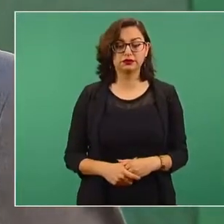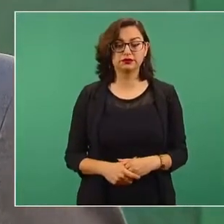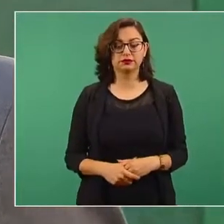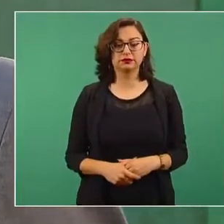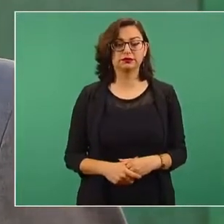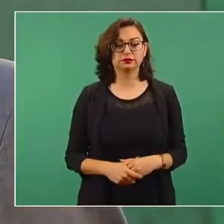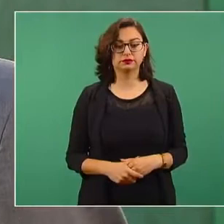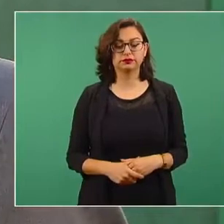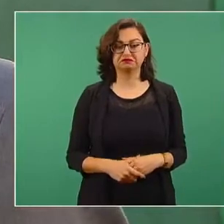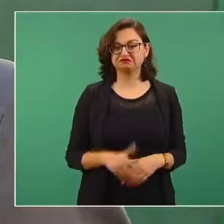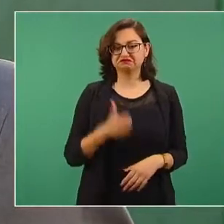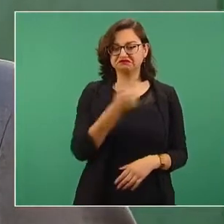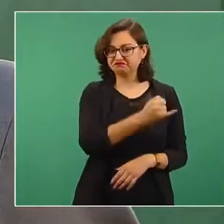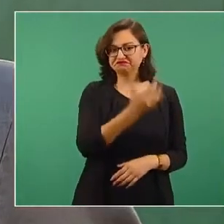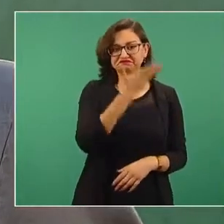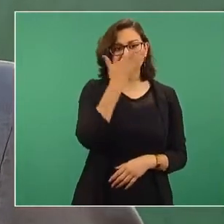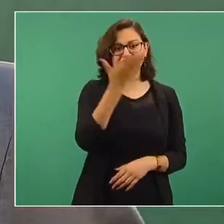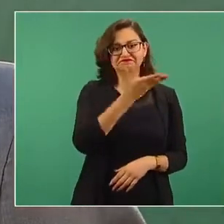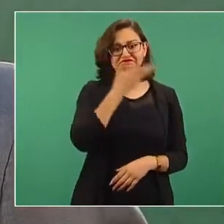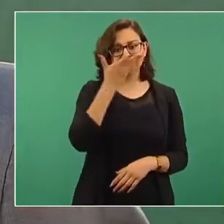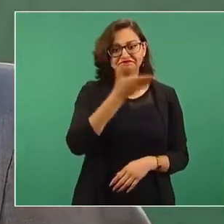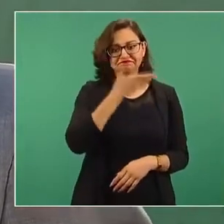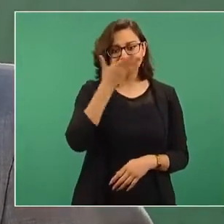con ese mecanismo.